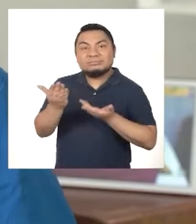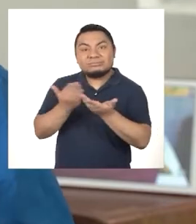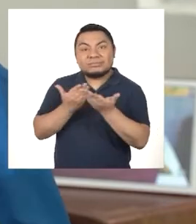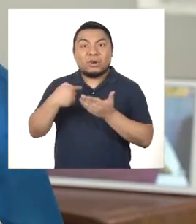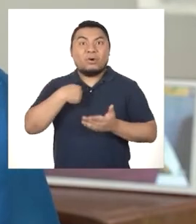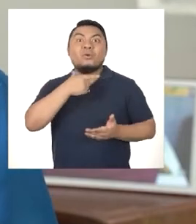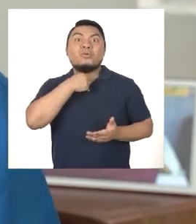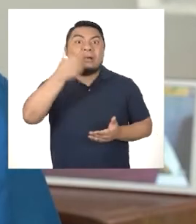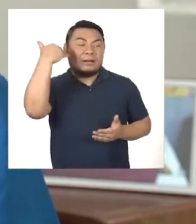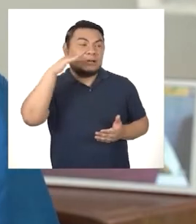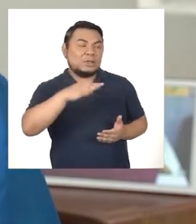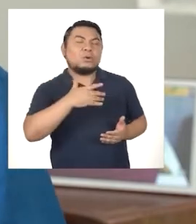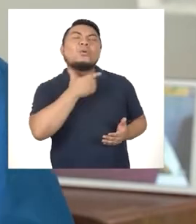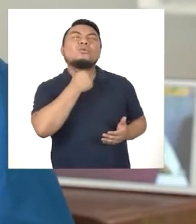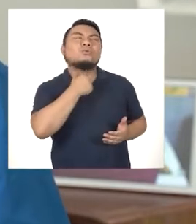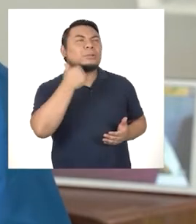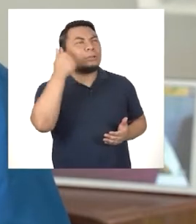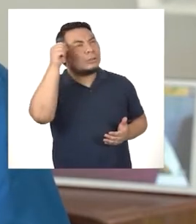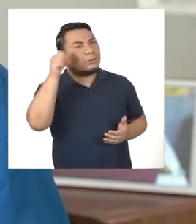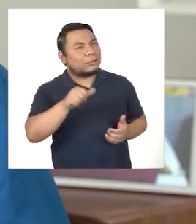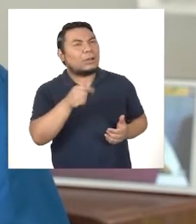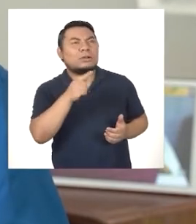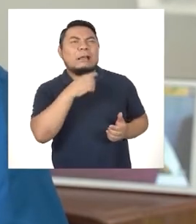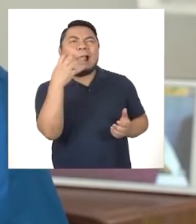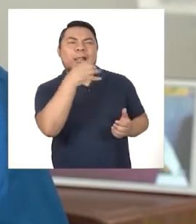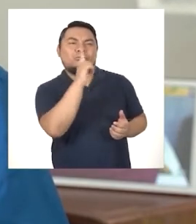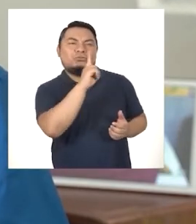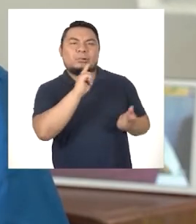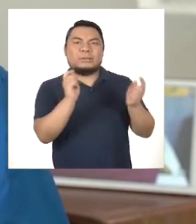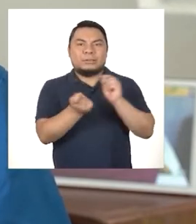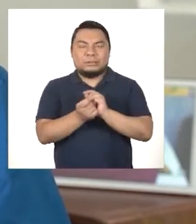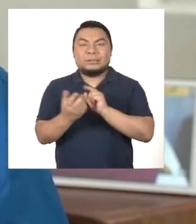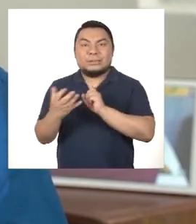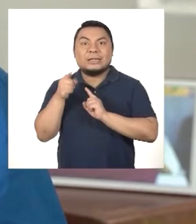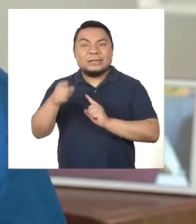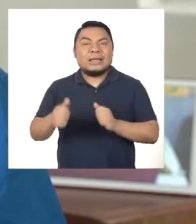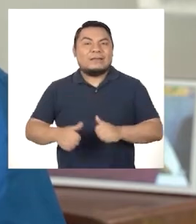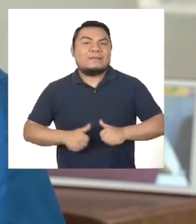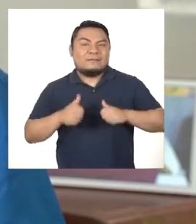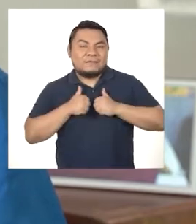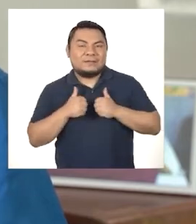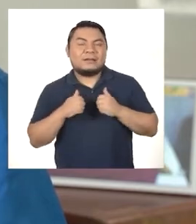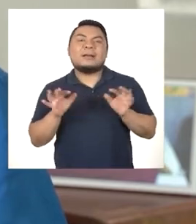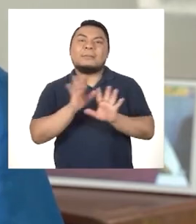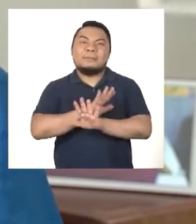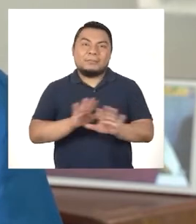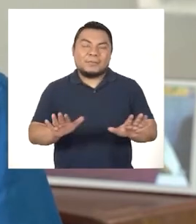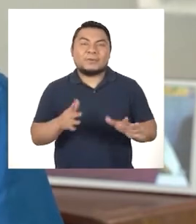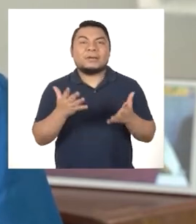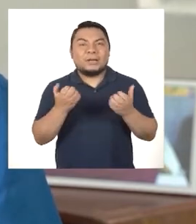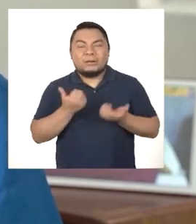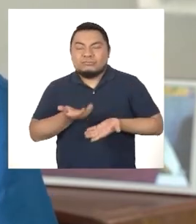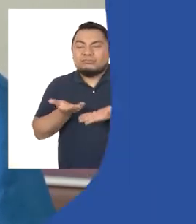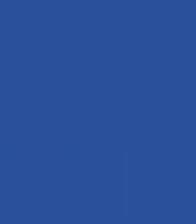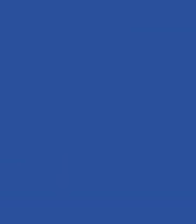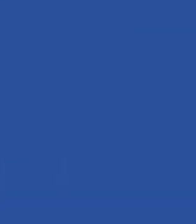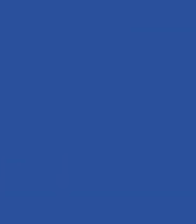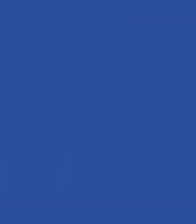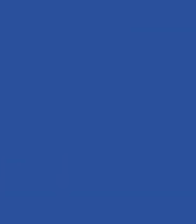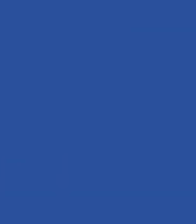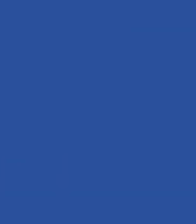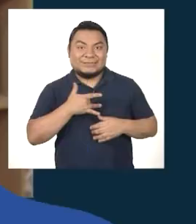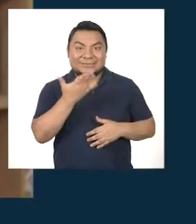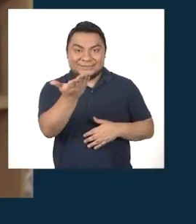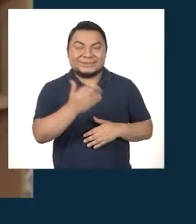o como nos gusta que nos traten, incluso como adultos. De eso se trata la vida, dar a los demás lo que queremos nosotros también